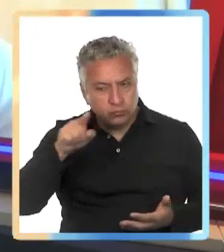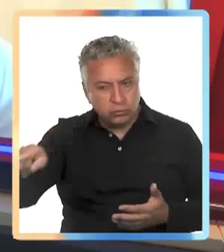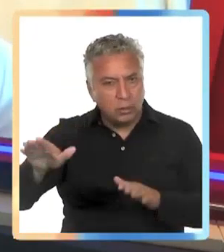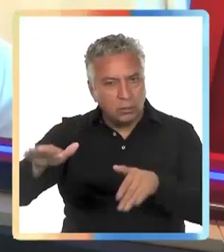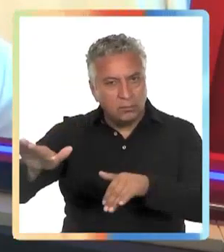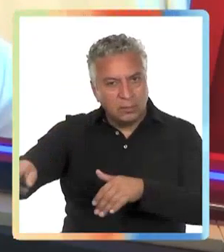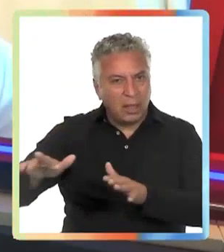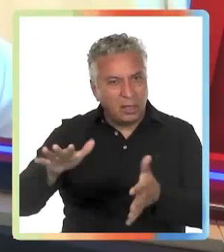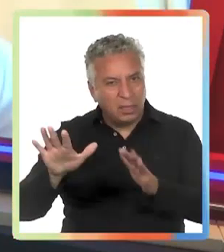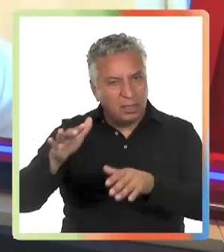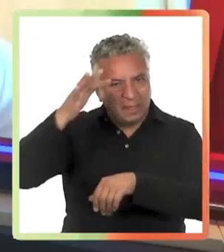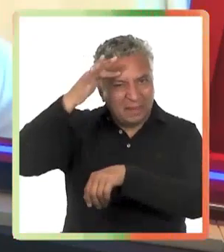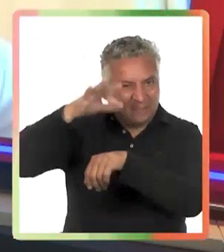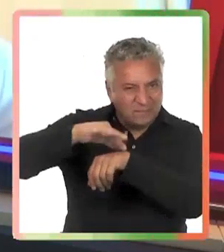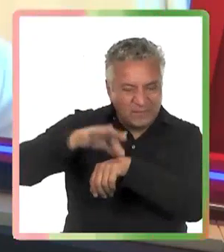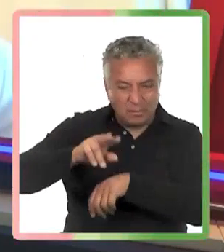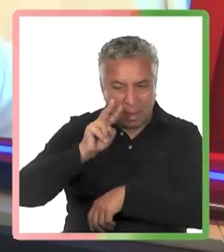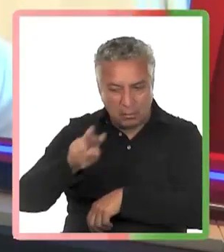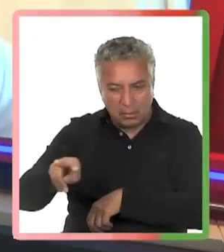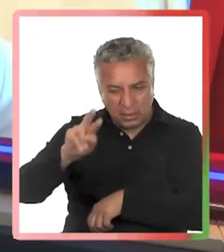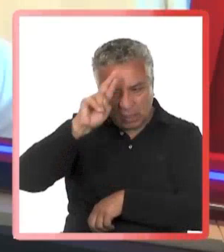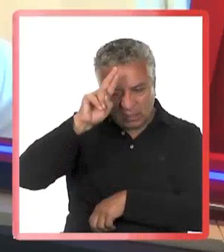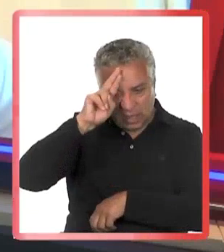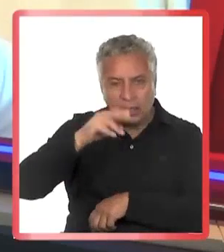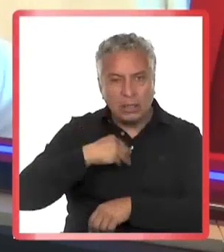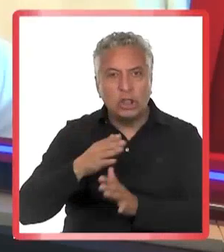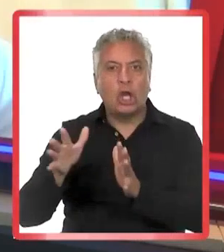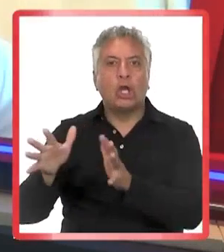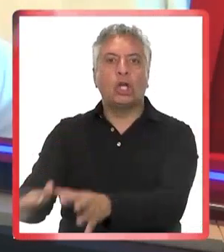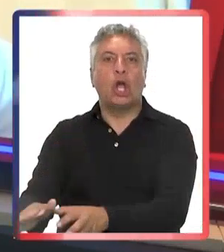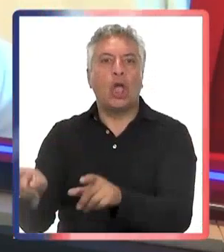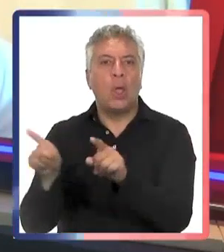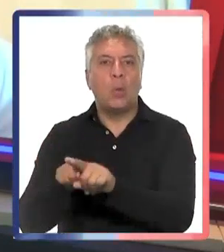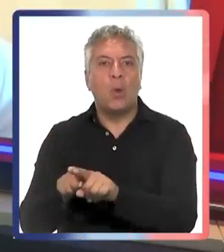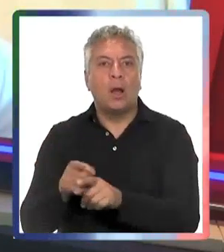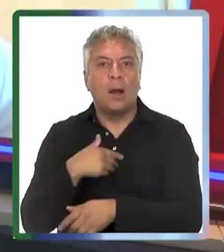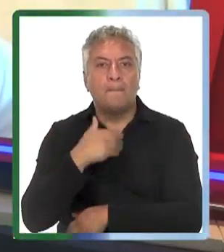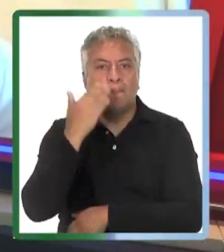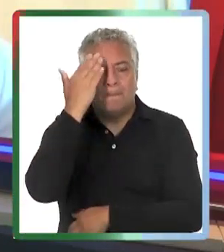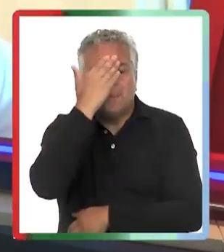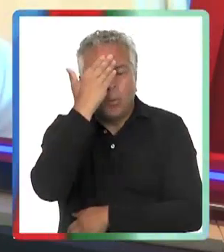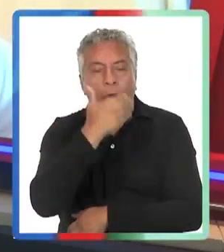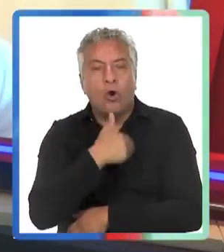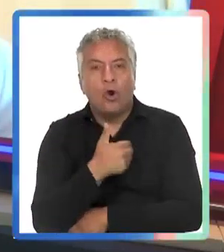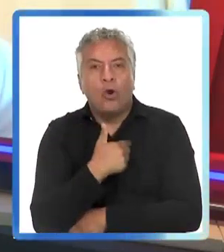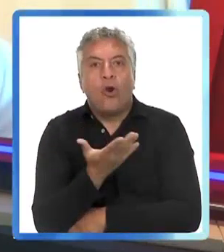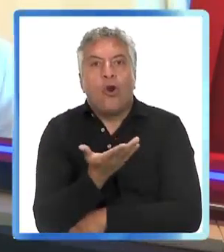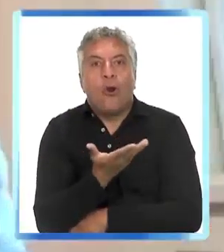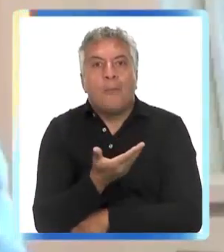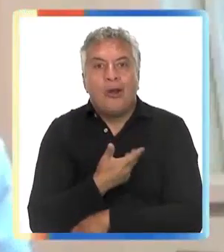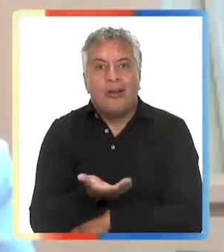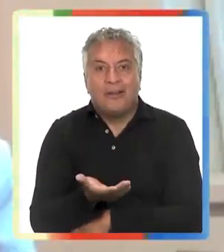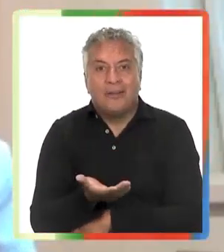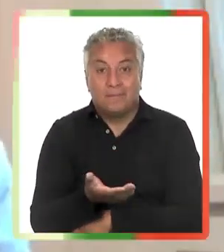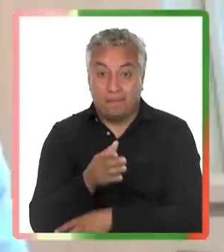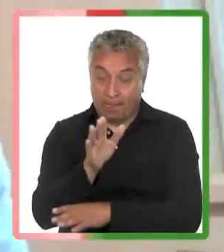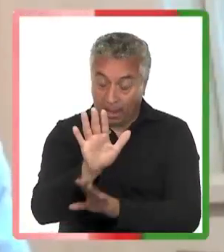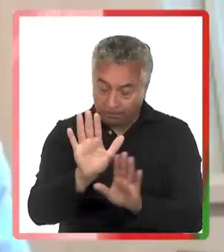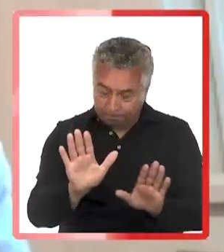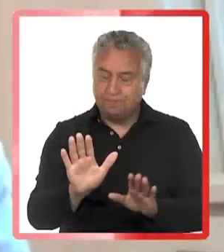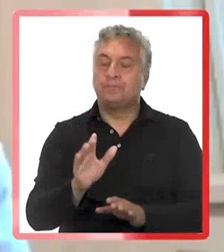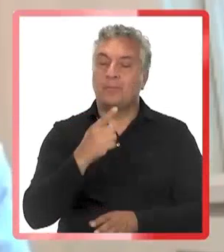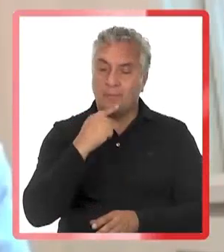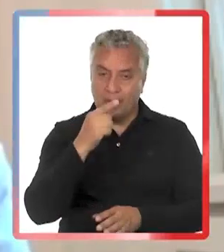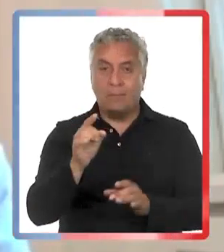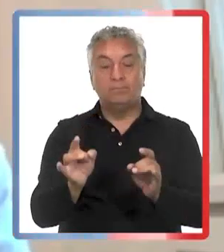Si veo que tengo unas aves ahí que estaban medias enfermitas, las noté raras y yo las toqué igual, ¿cuándo debería preocuparme yo? A ver, si alguna persona